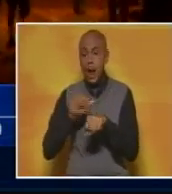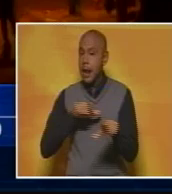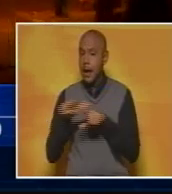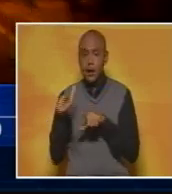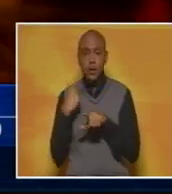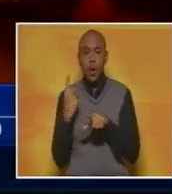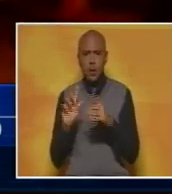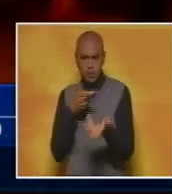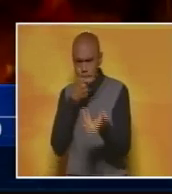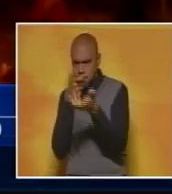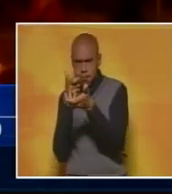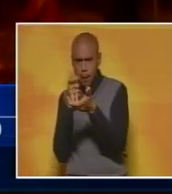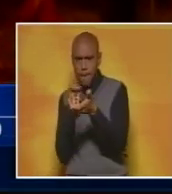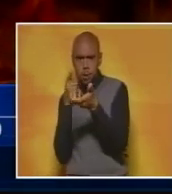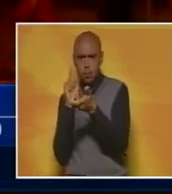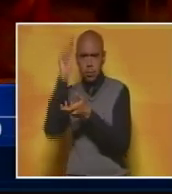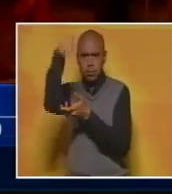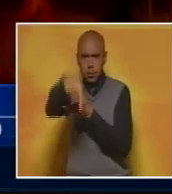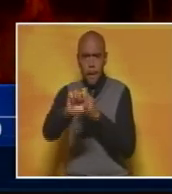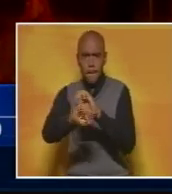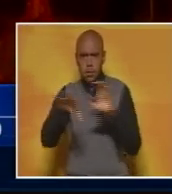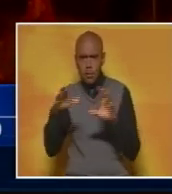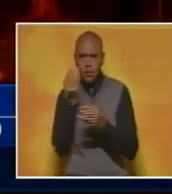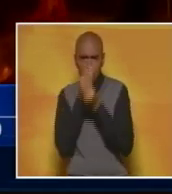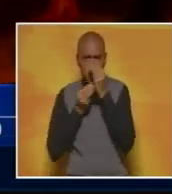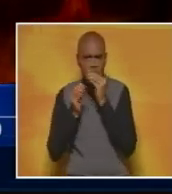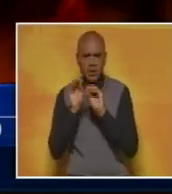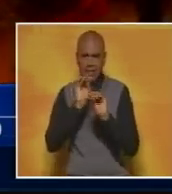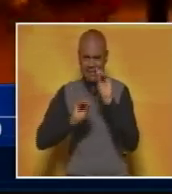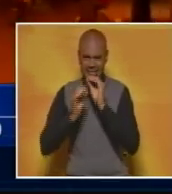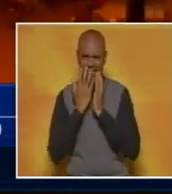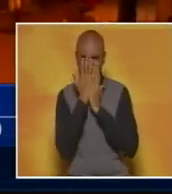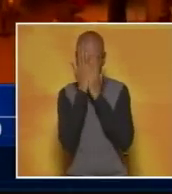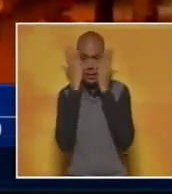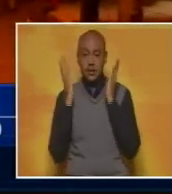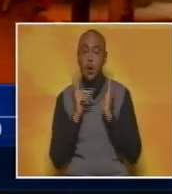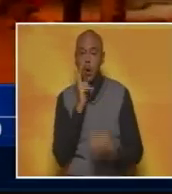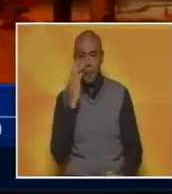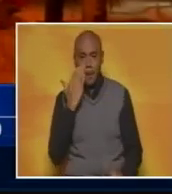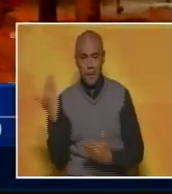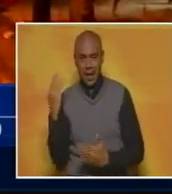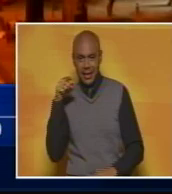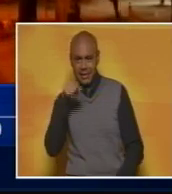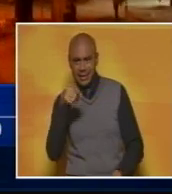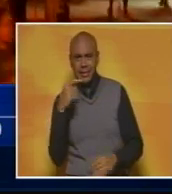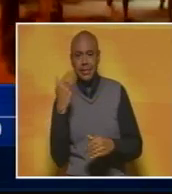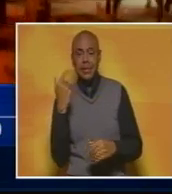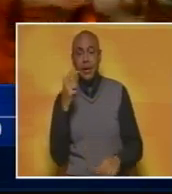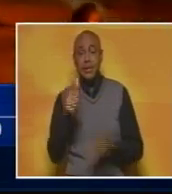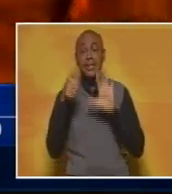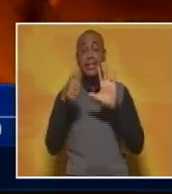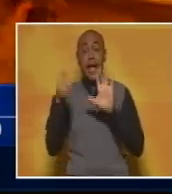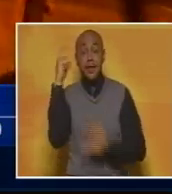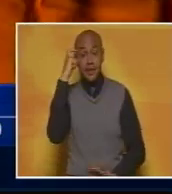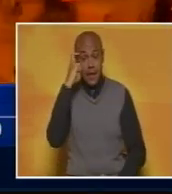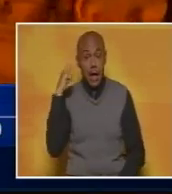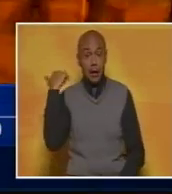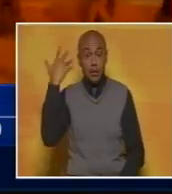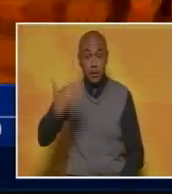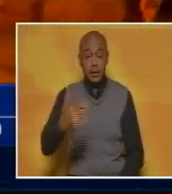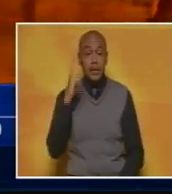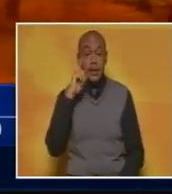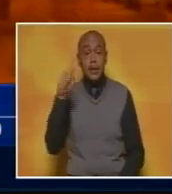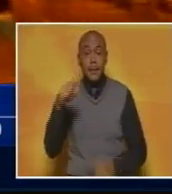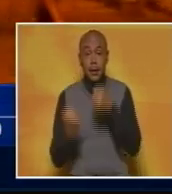agentes químicos. En el sector de Achumani hay vecinos que están apoyando este paro cívico que ya en esta jornada ya lleva el 6º día. Hay vecinos y